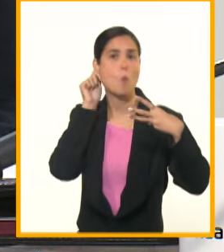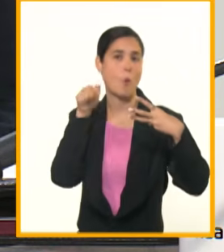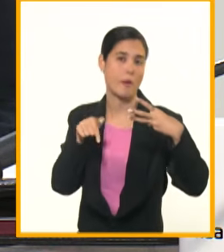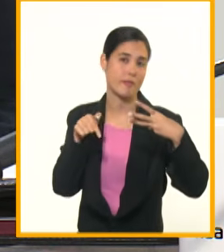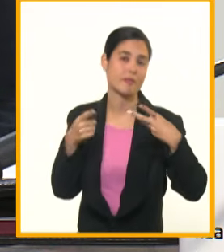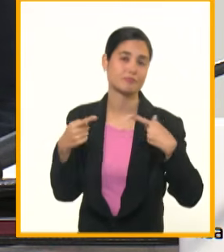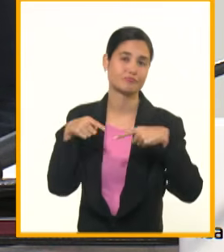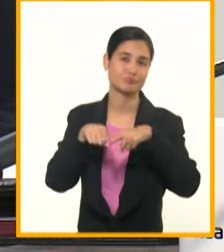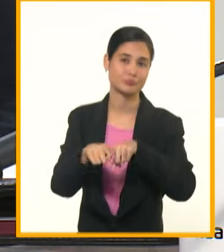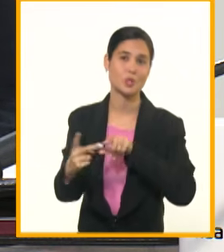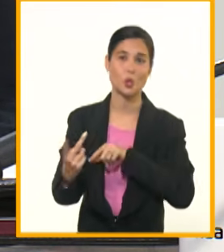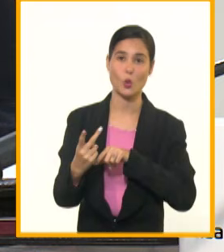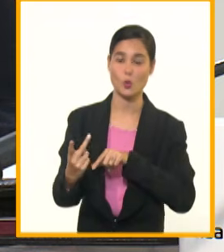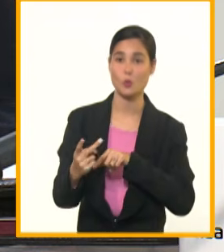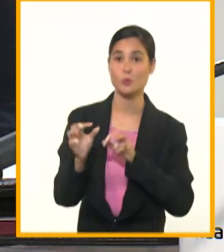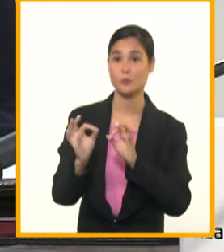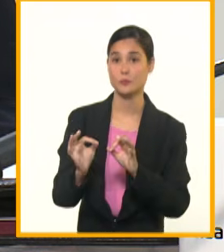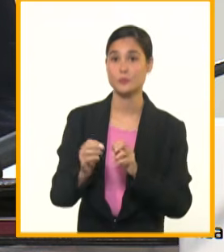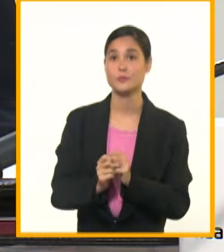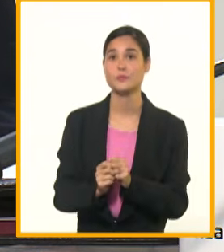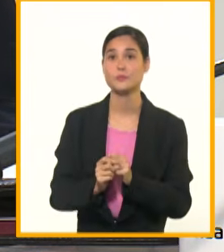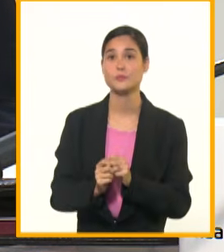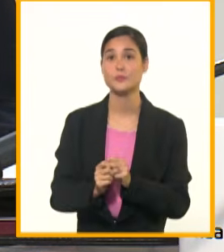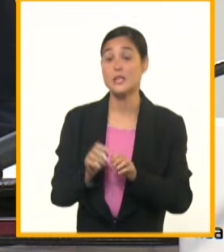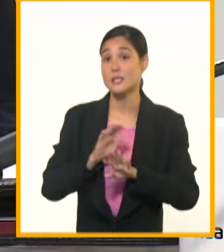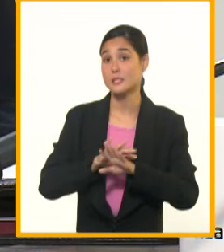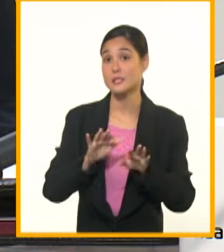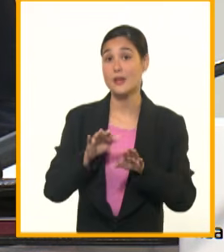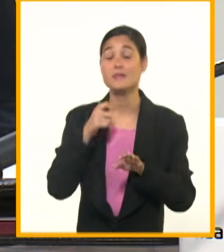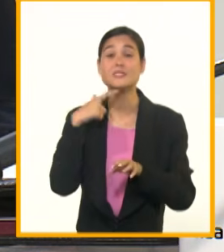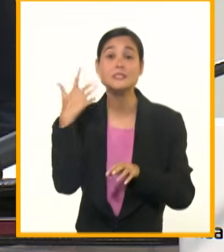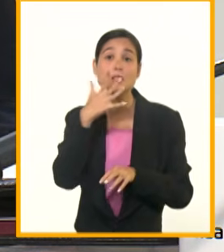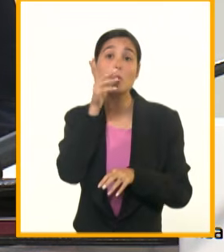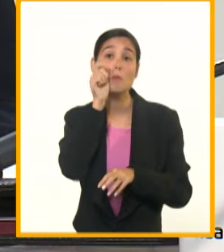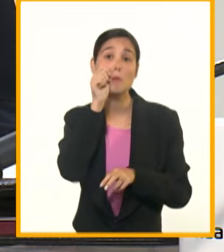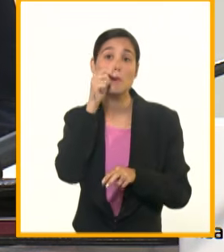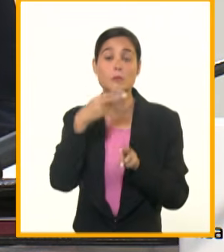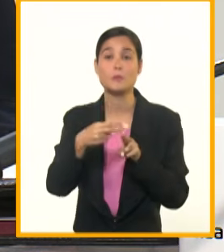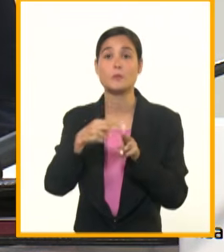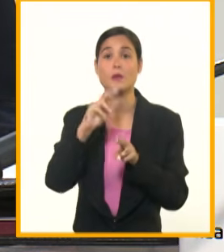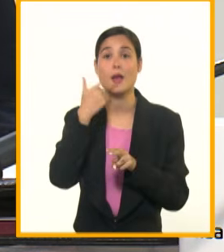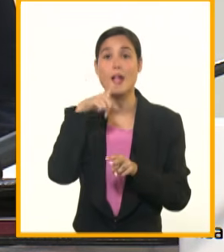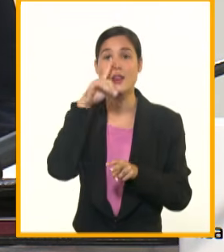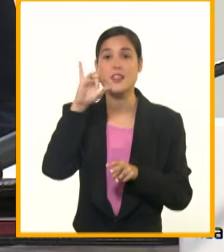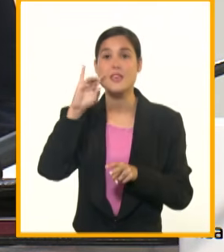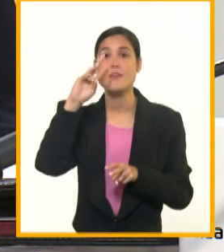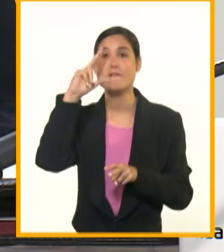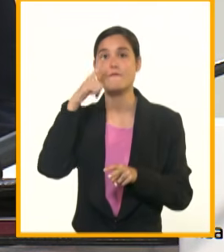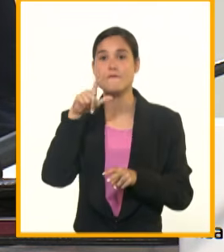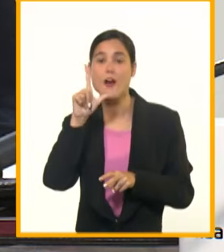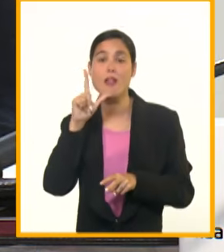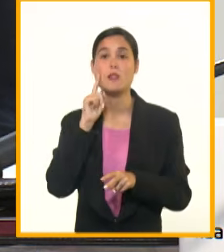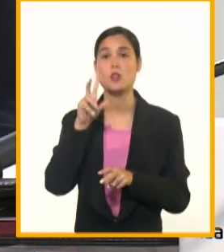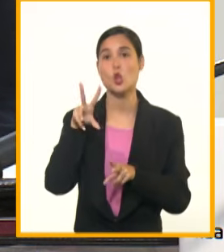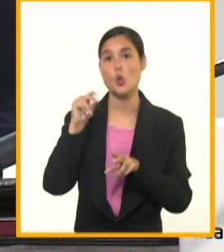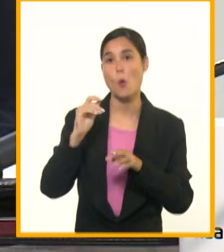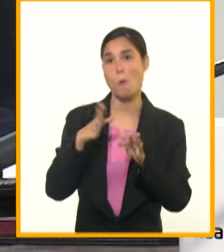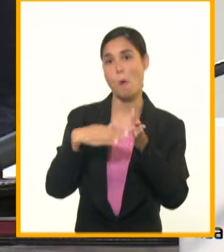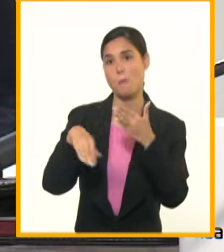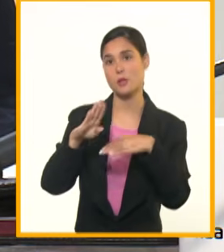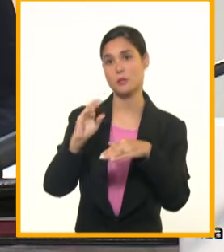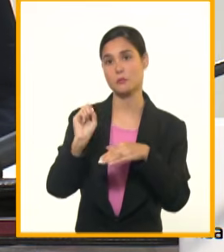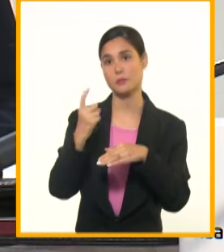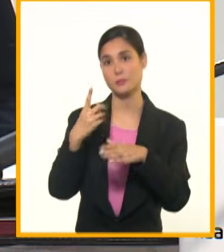del vicealmirante Aníbal Coronado como nuevo ministro del Poder Popular para el ecosocialismo. 2 designaciones de la